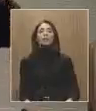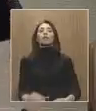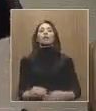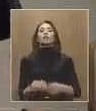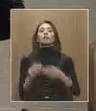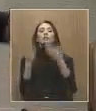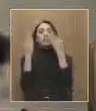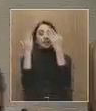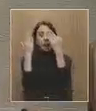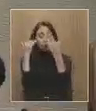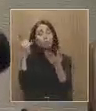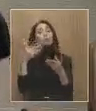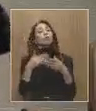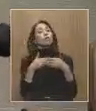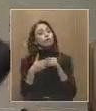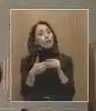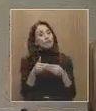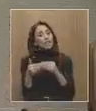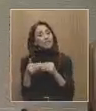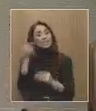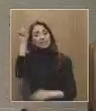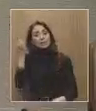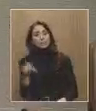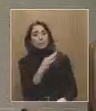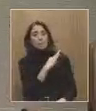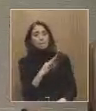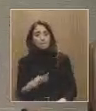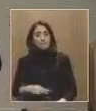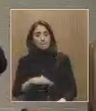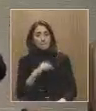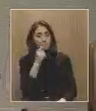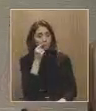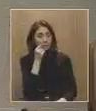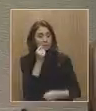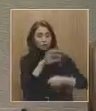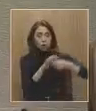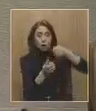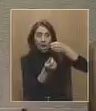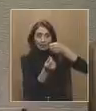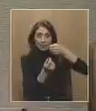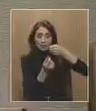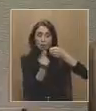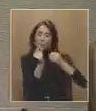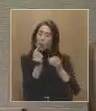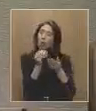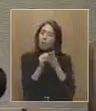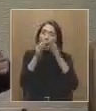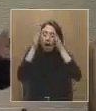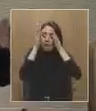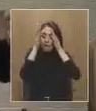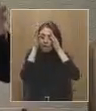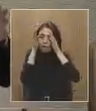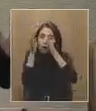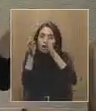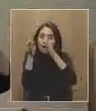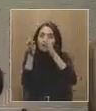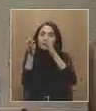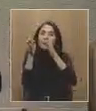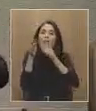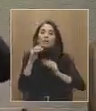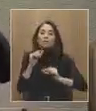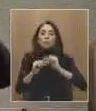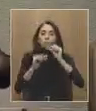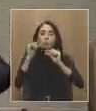Saludo la flexibilidad del ministro de Hacienda en haber focalizado un poco más la